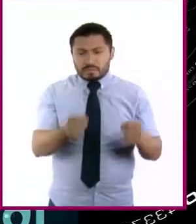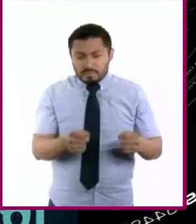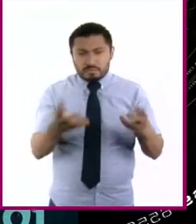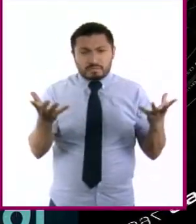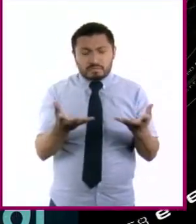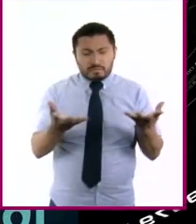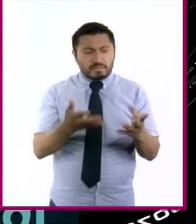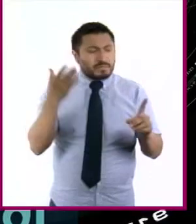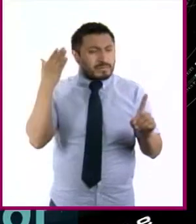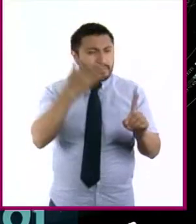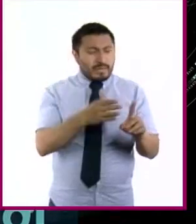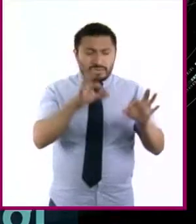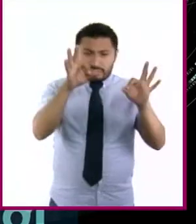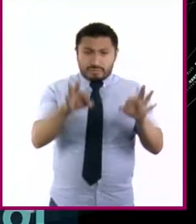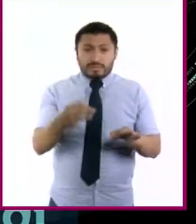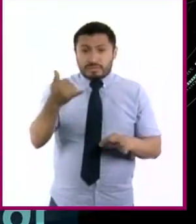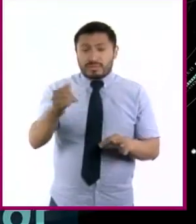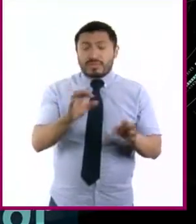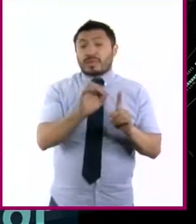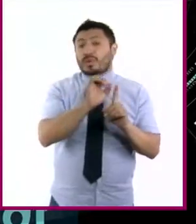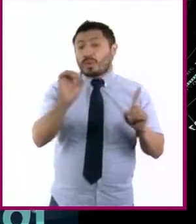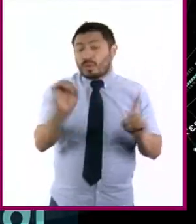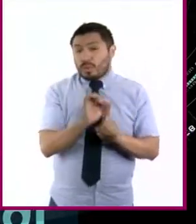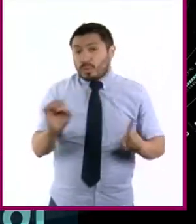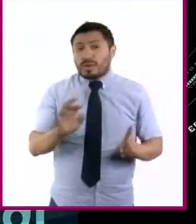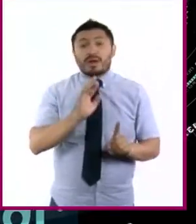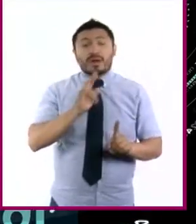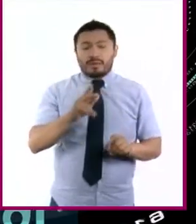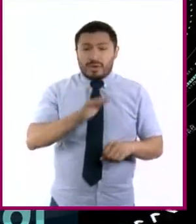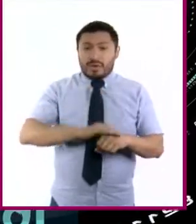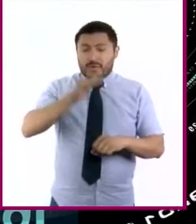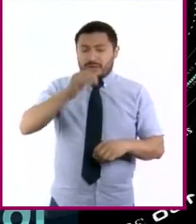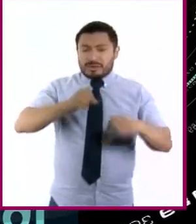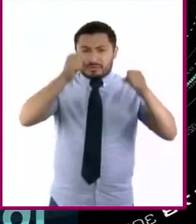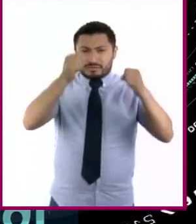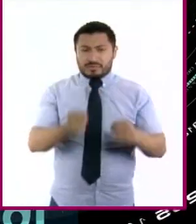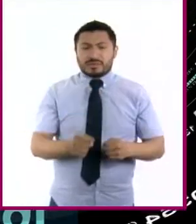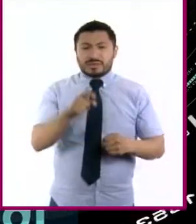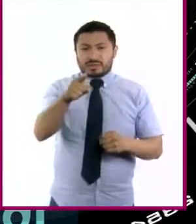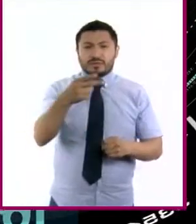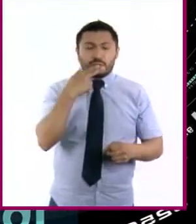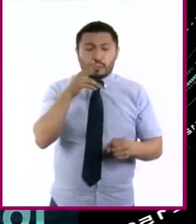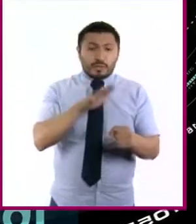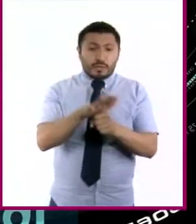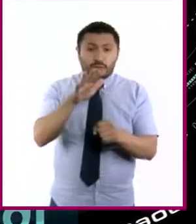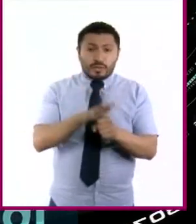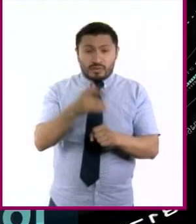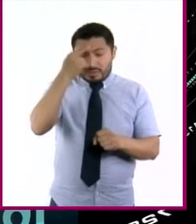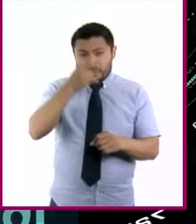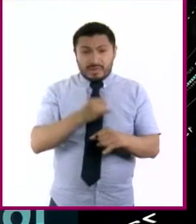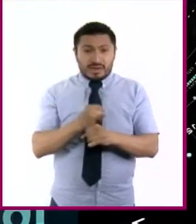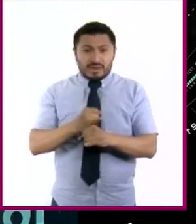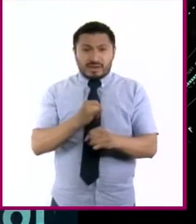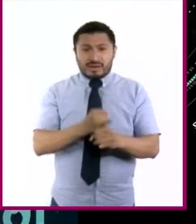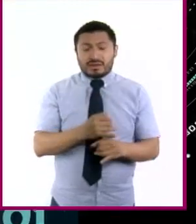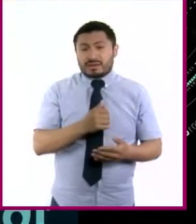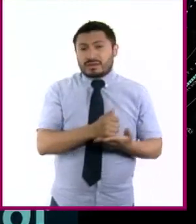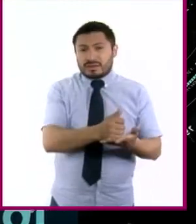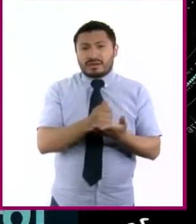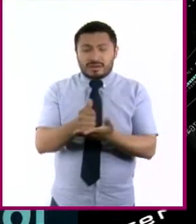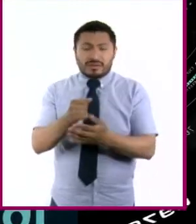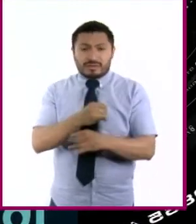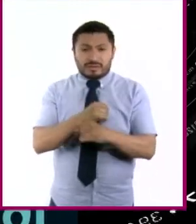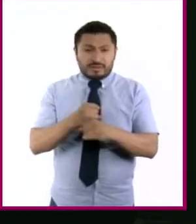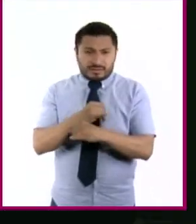del propósito y de la metodología, será mucho más certero el uso que tú le des a la plataforma digital que te ayude en un proceso de